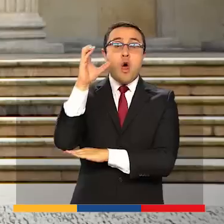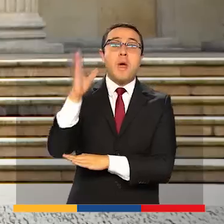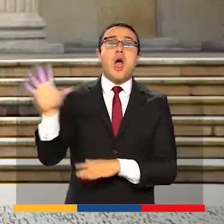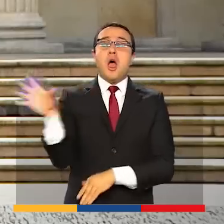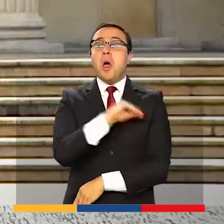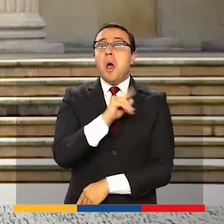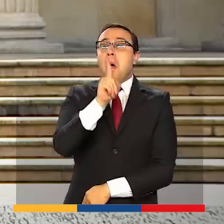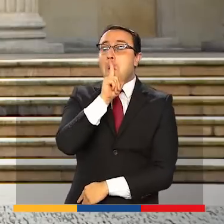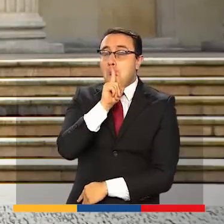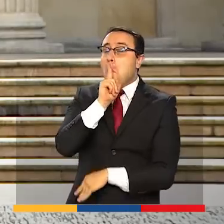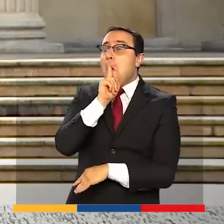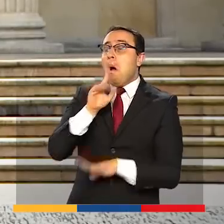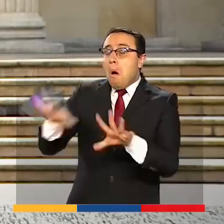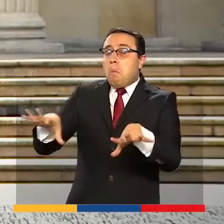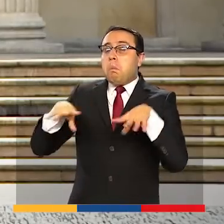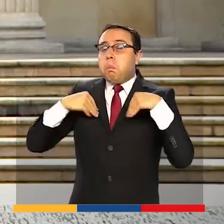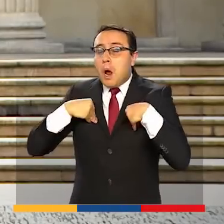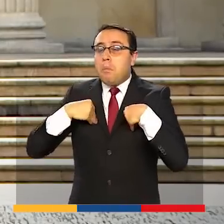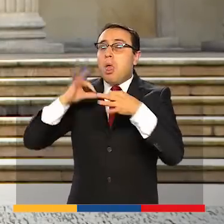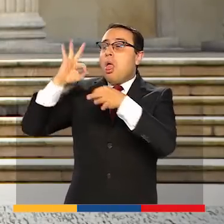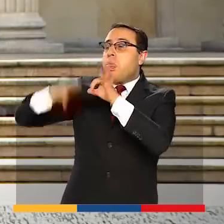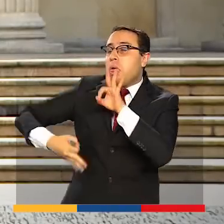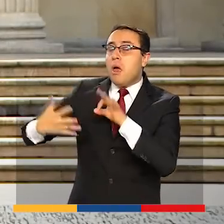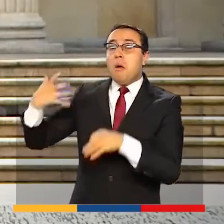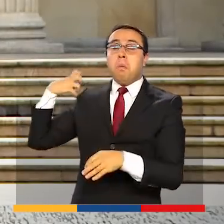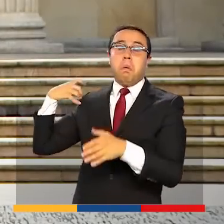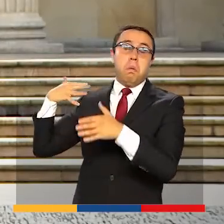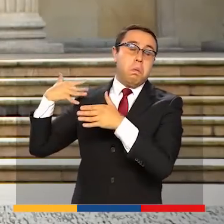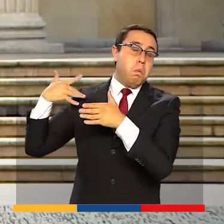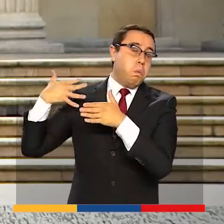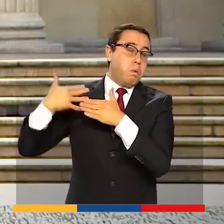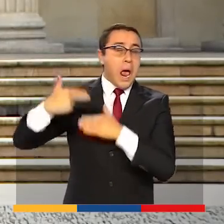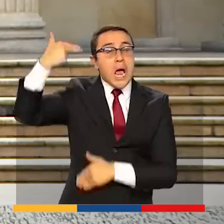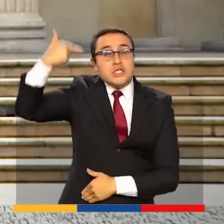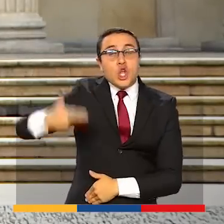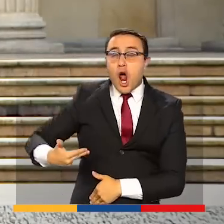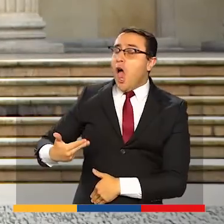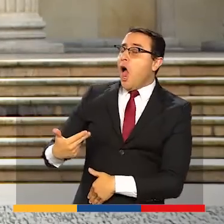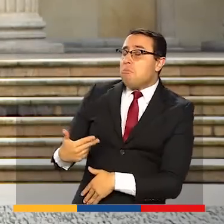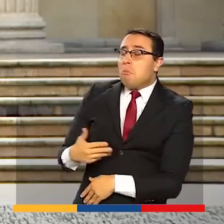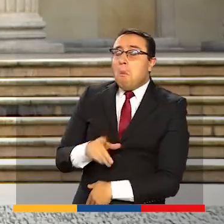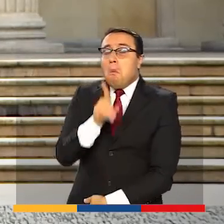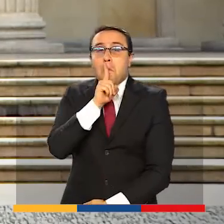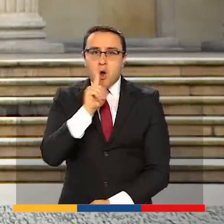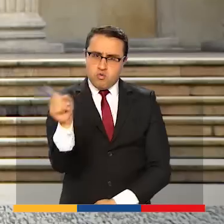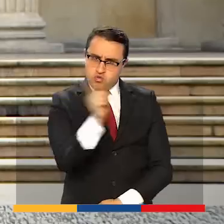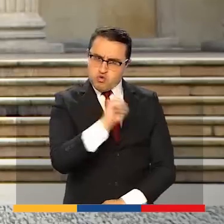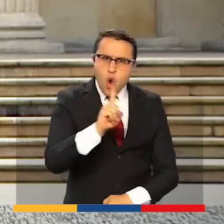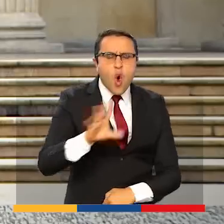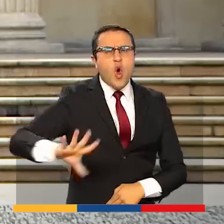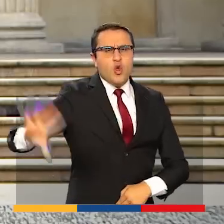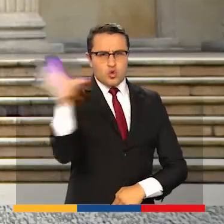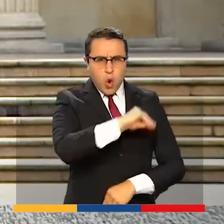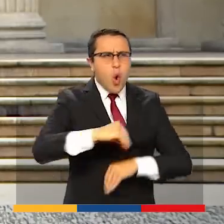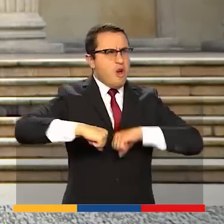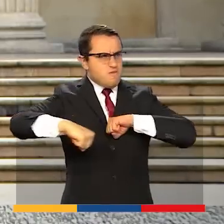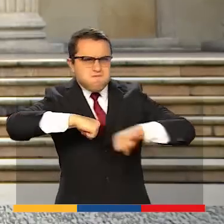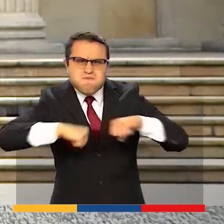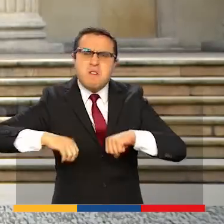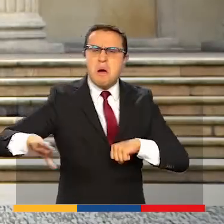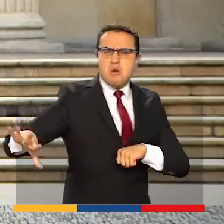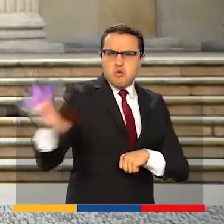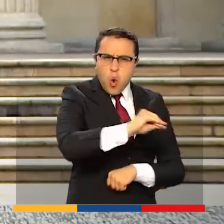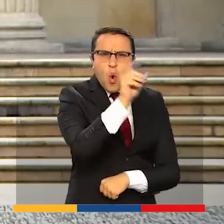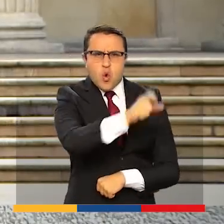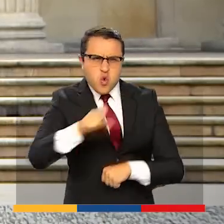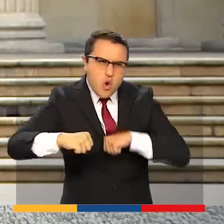sociedad pasiva frente a la injusticia histórica. La ciudadanía entera debe ser parte activa